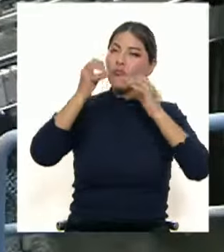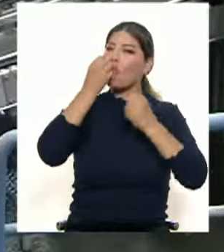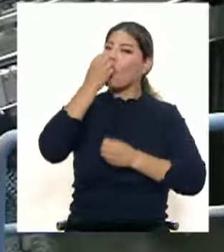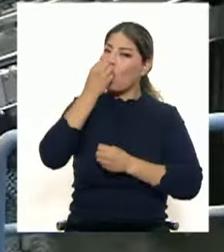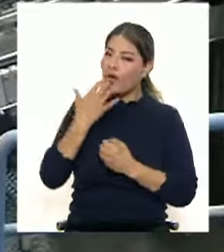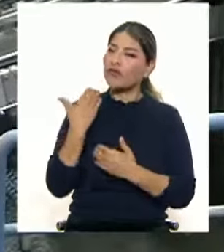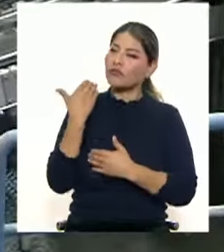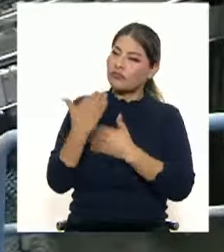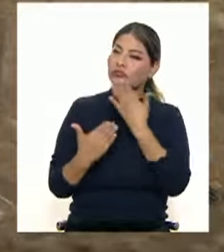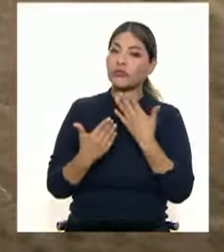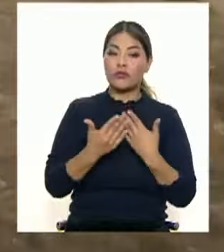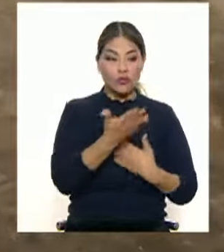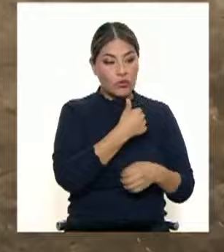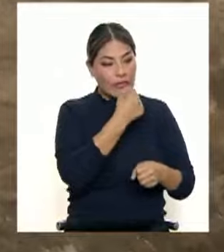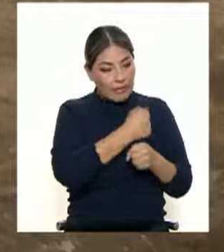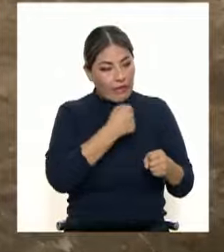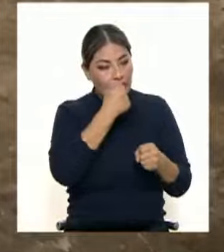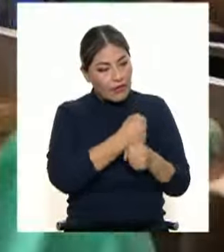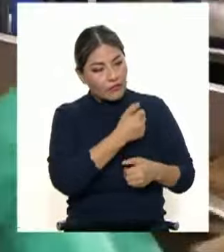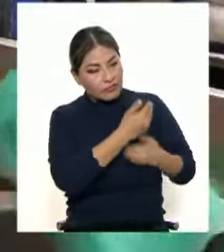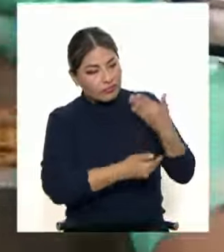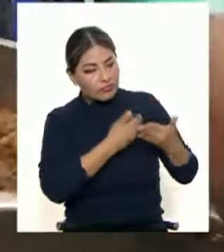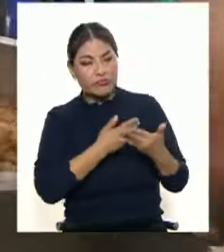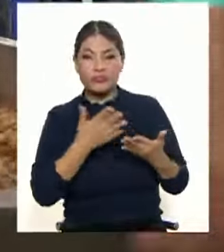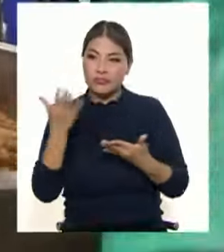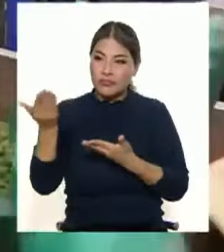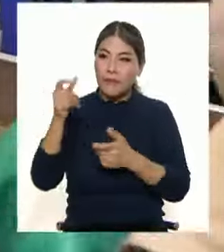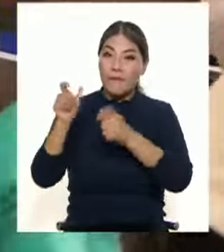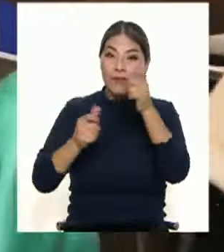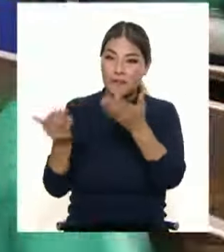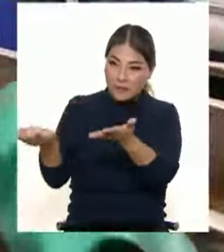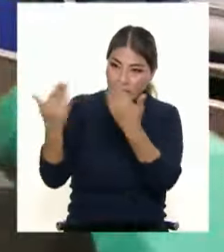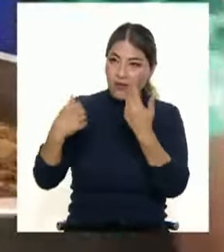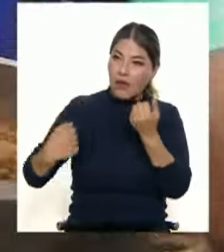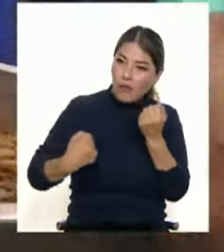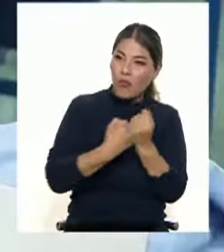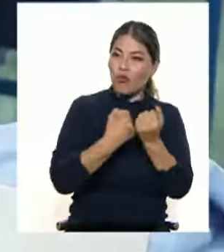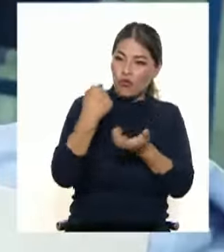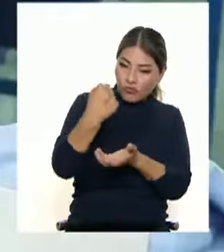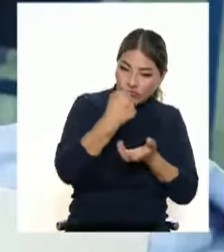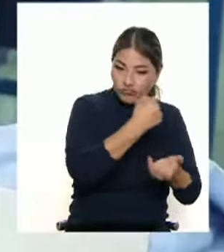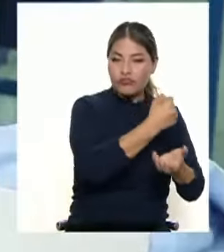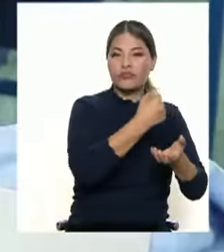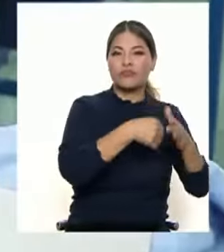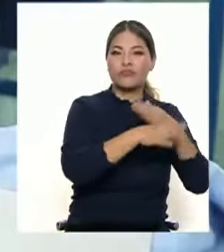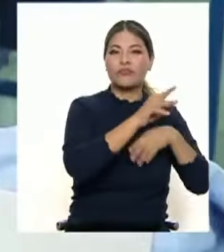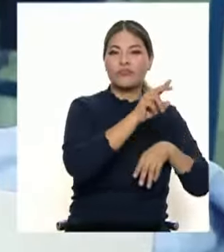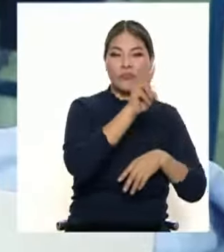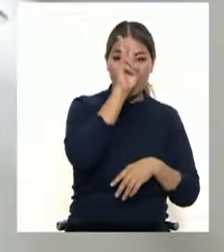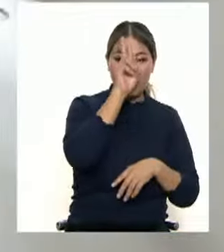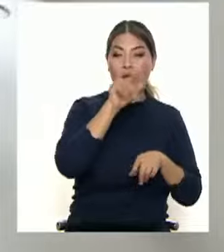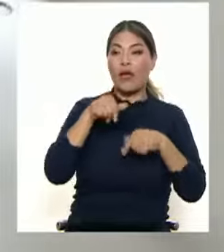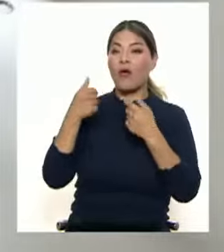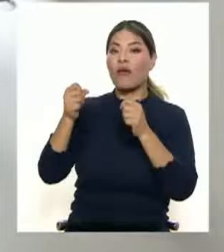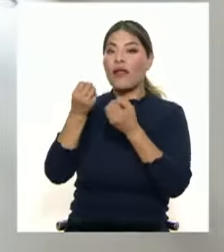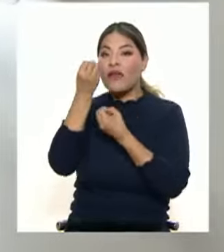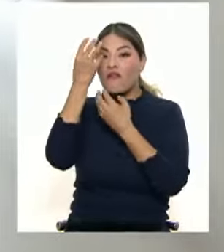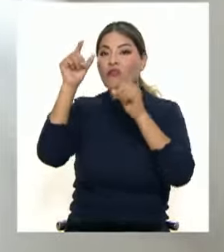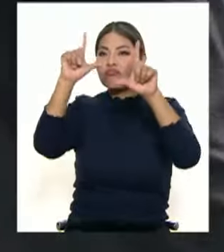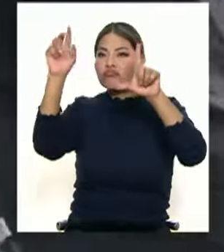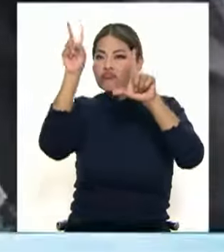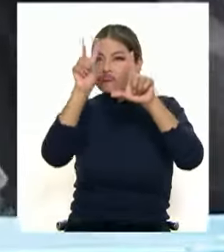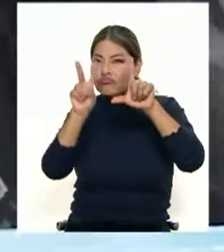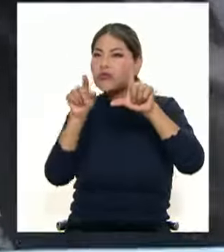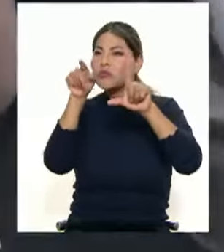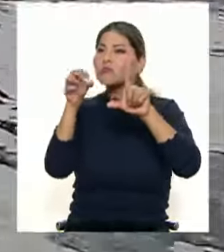textualmente Trabajamos para que más personas sigan apostando por el Perú a través de un comunicado la agencia mudis informó que mantiene la calificación